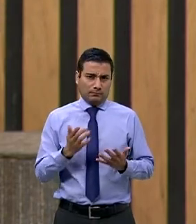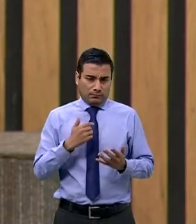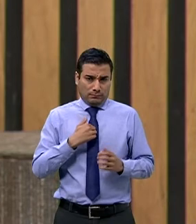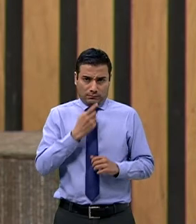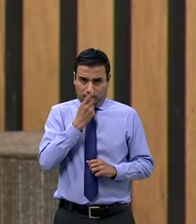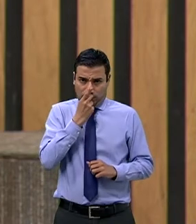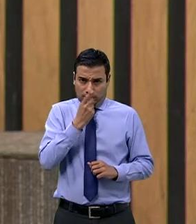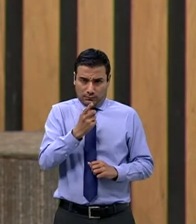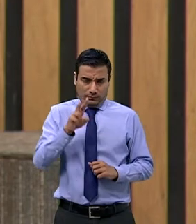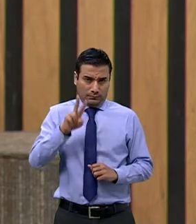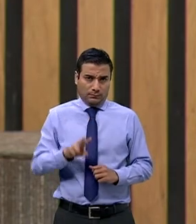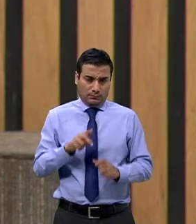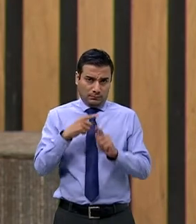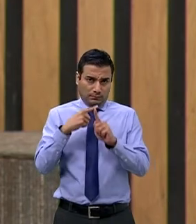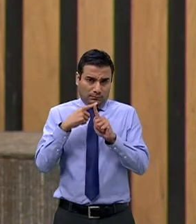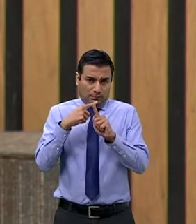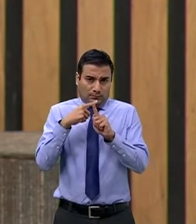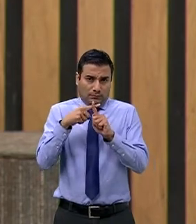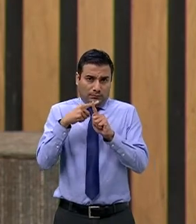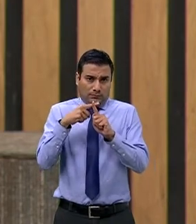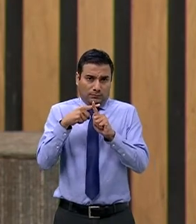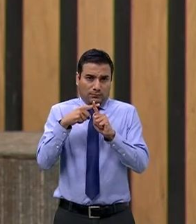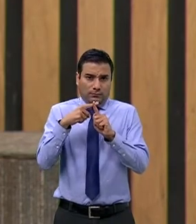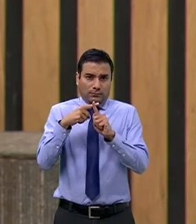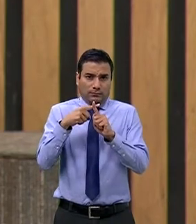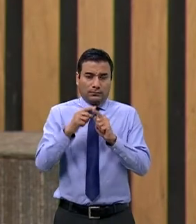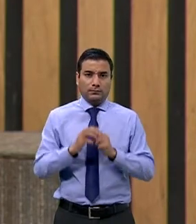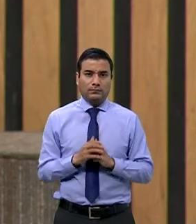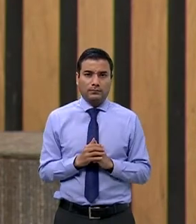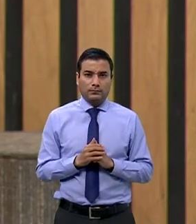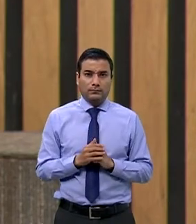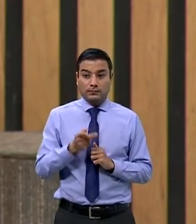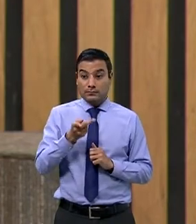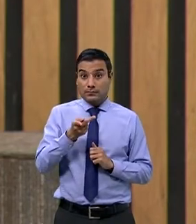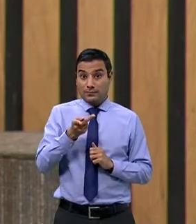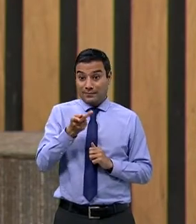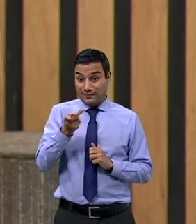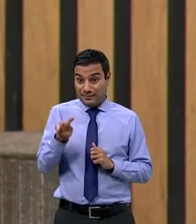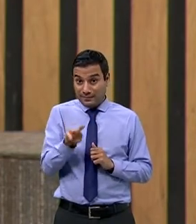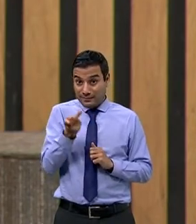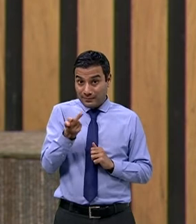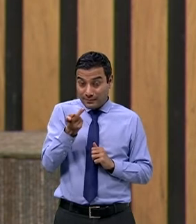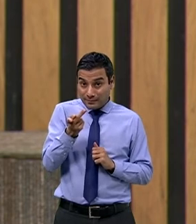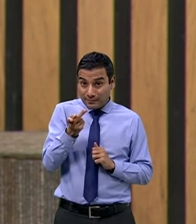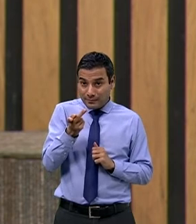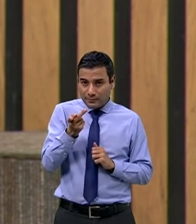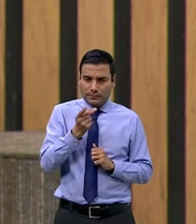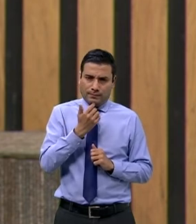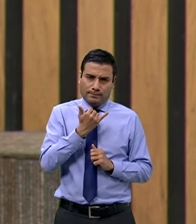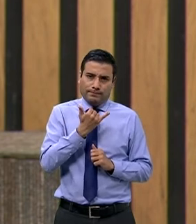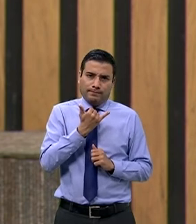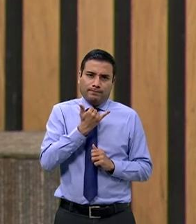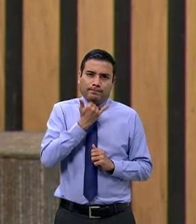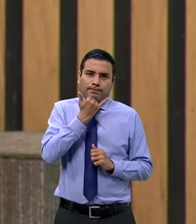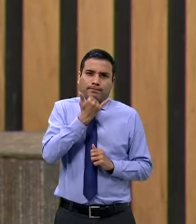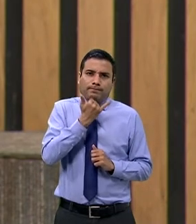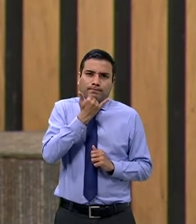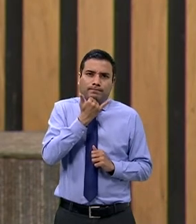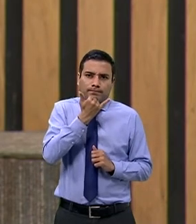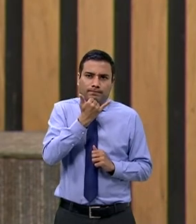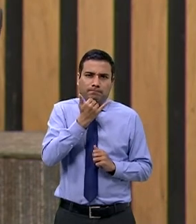porque tan errada pudo haber sido ésta cuestión